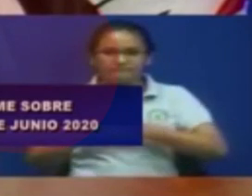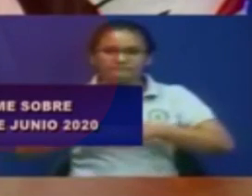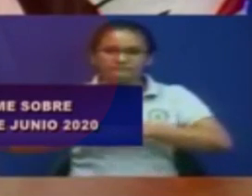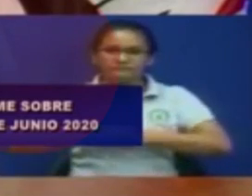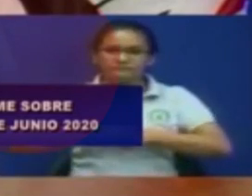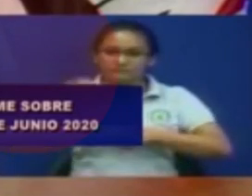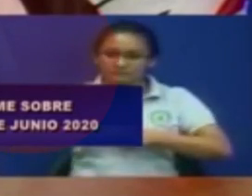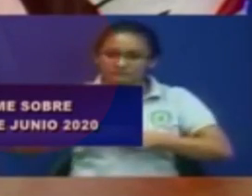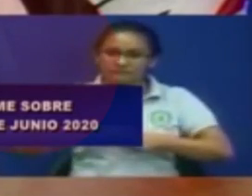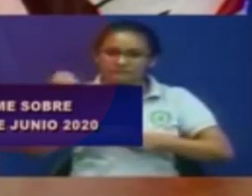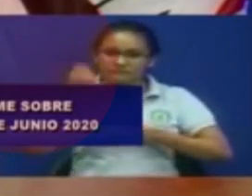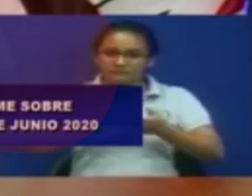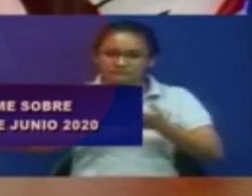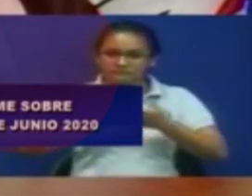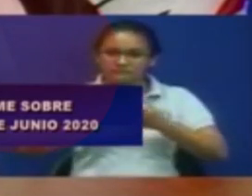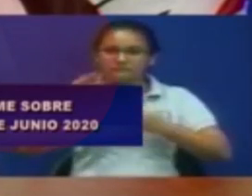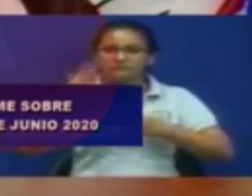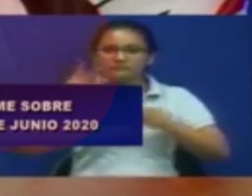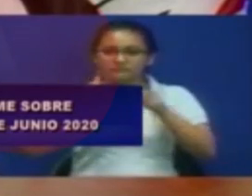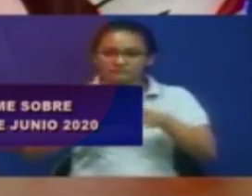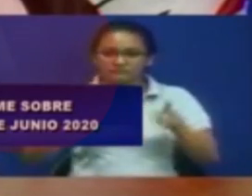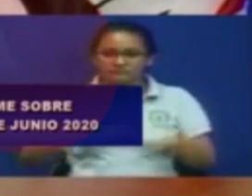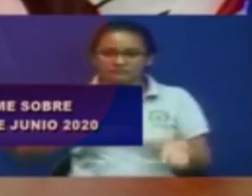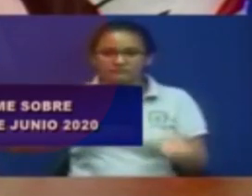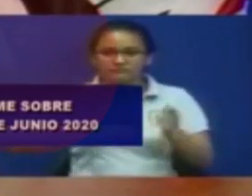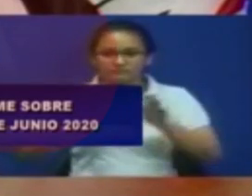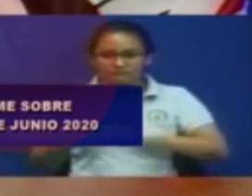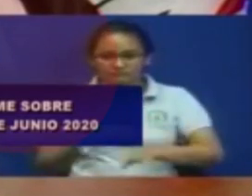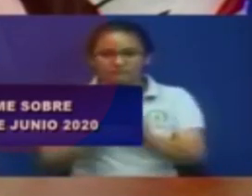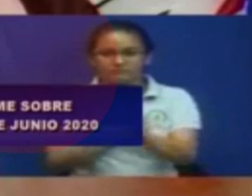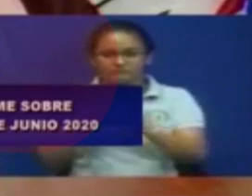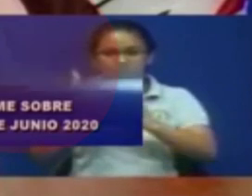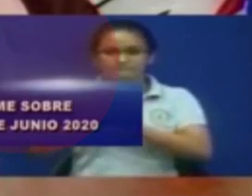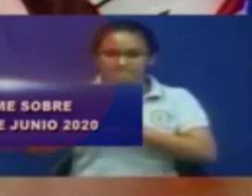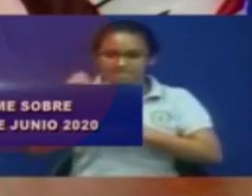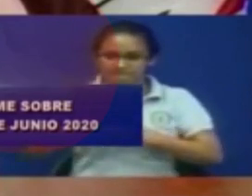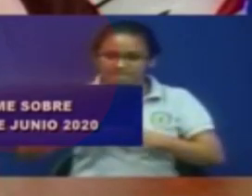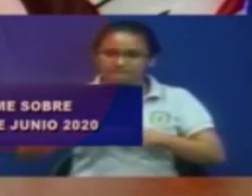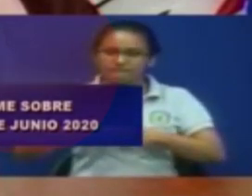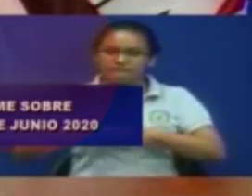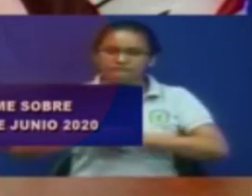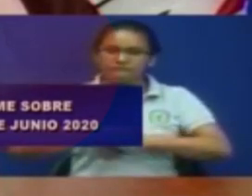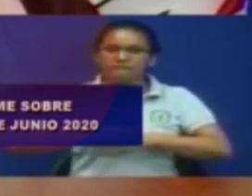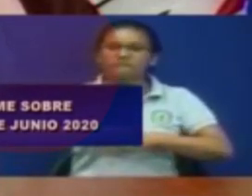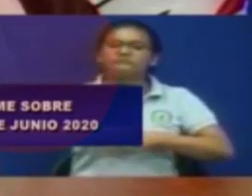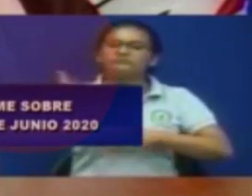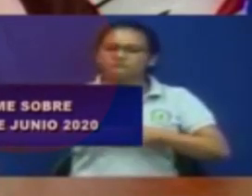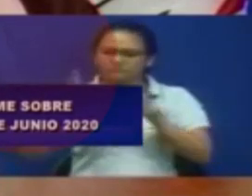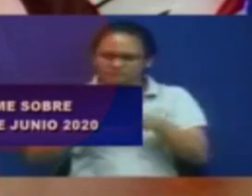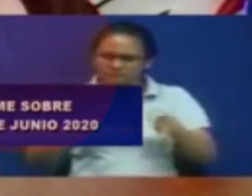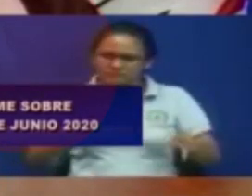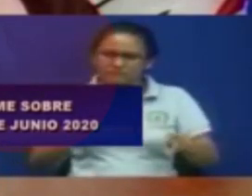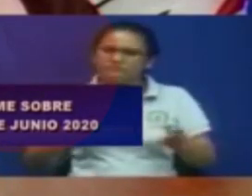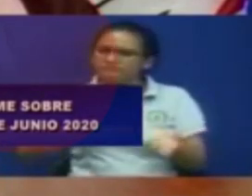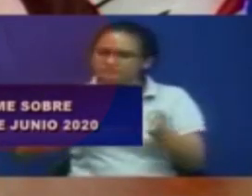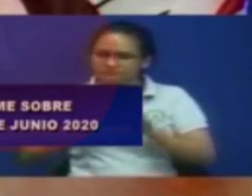hubo 9 fallecidos atribuibles al COVID-19 y se presentaron otros fallecimientos en personas que han